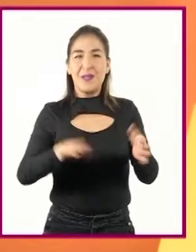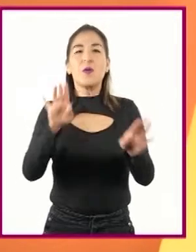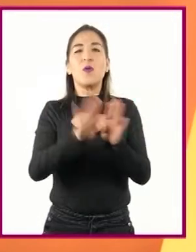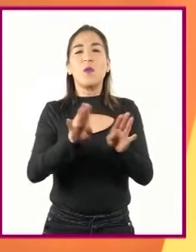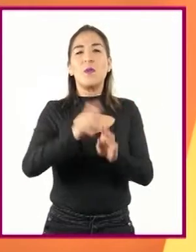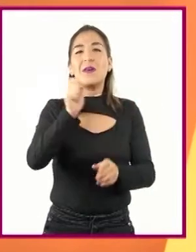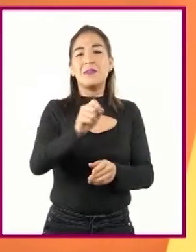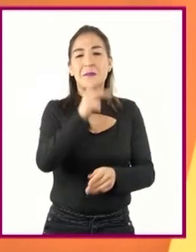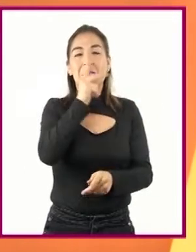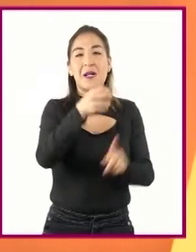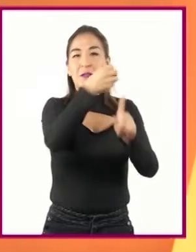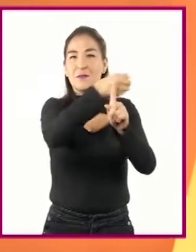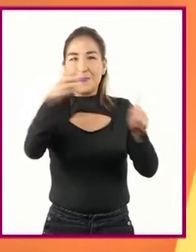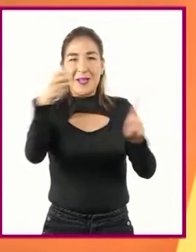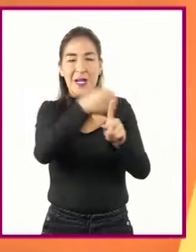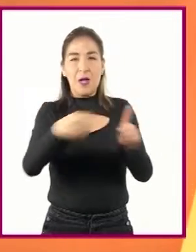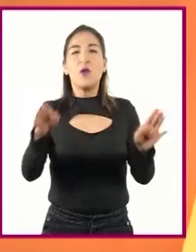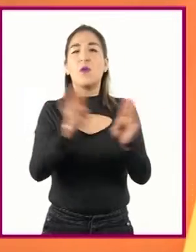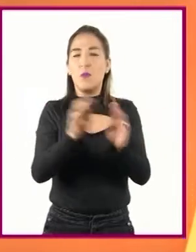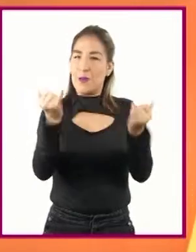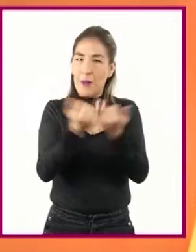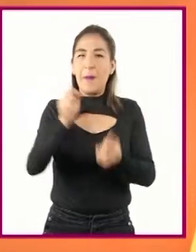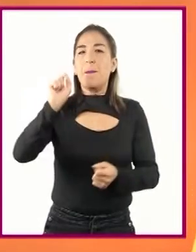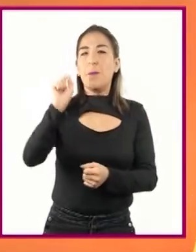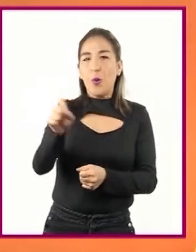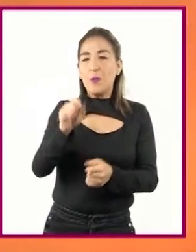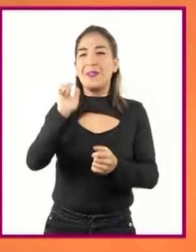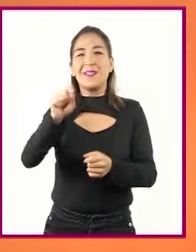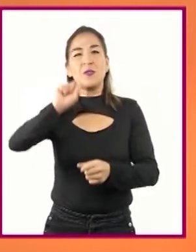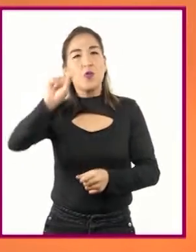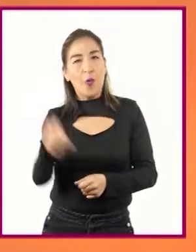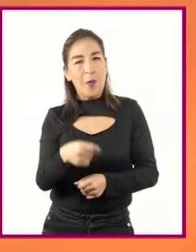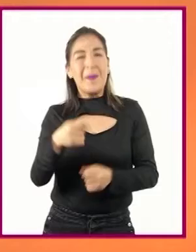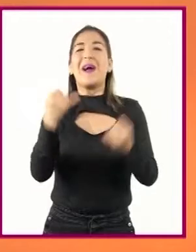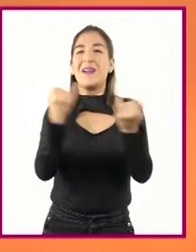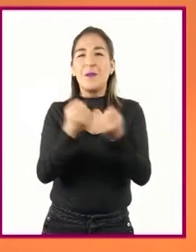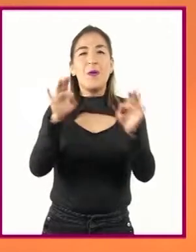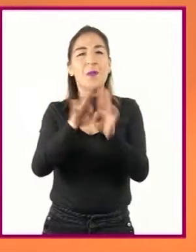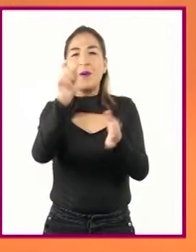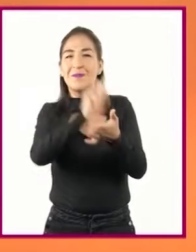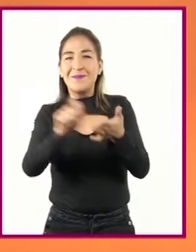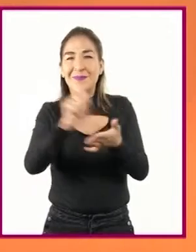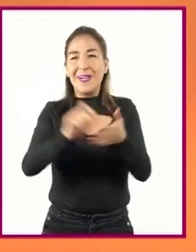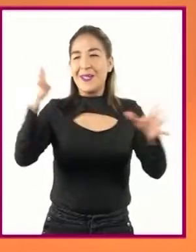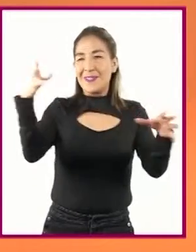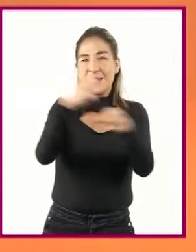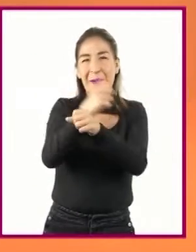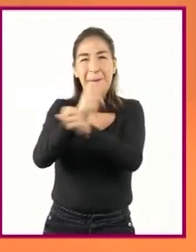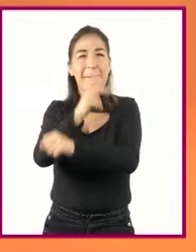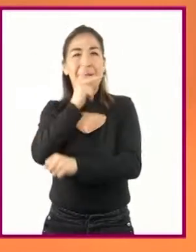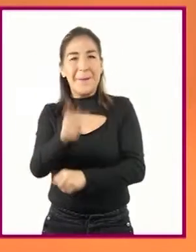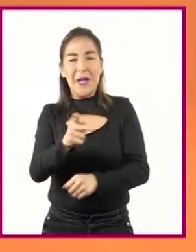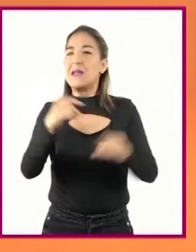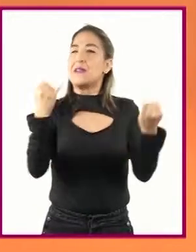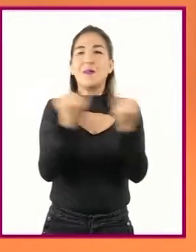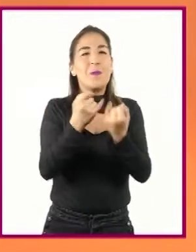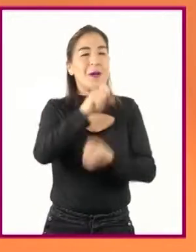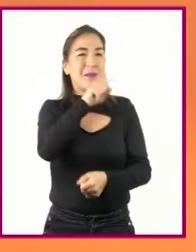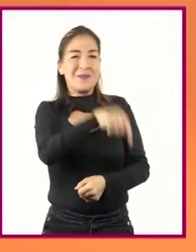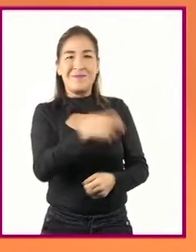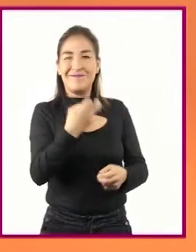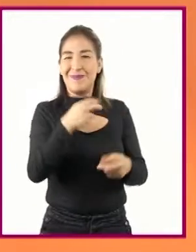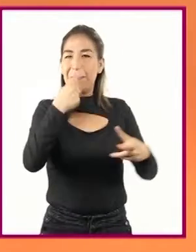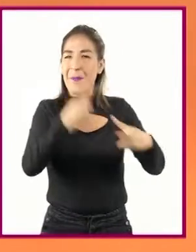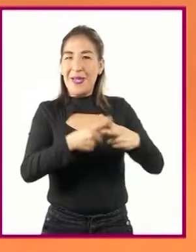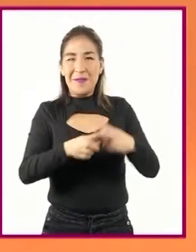una oración hay signos y símbolos de puntuación que pueden cambiar el sentido de lo que se escribe, sucede algo similar con las operaciones